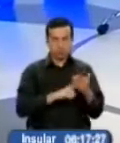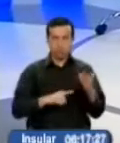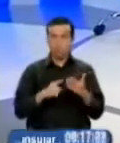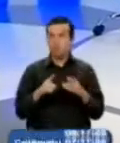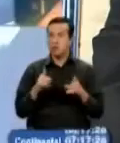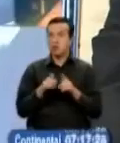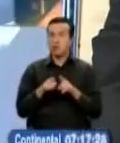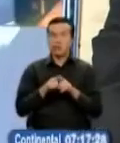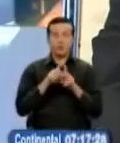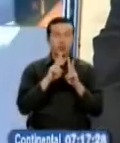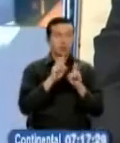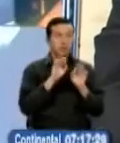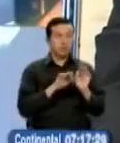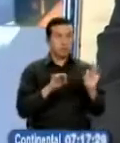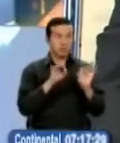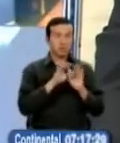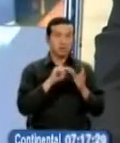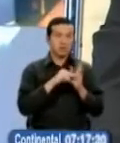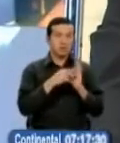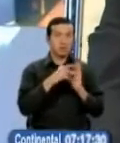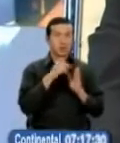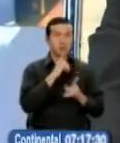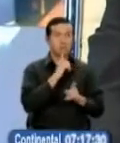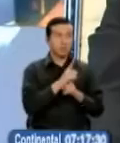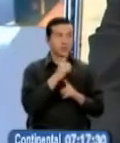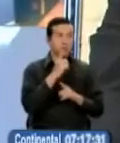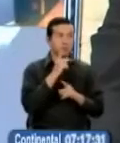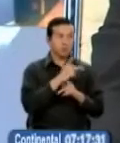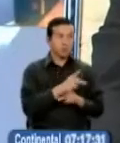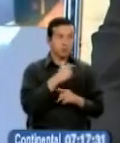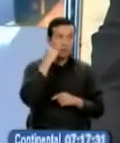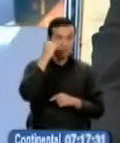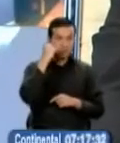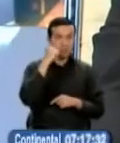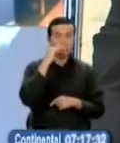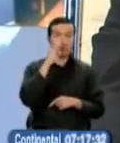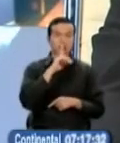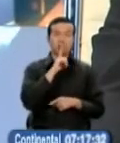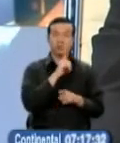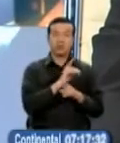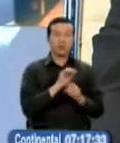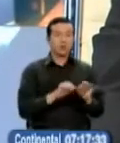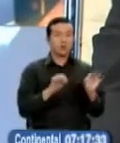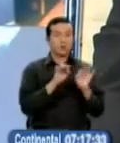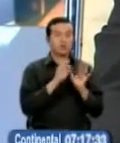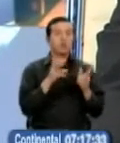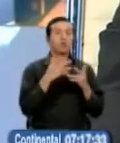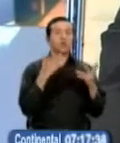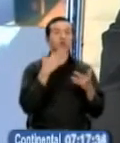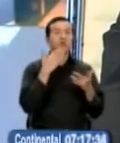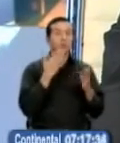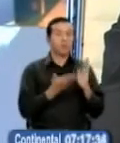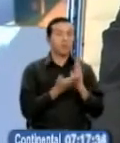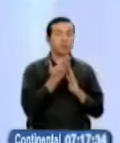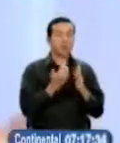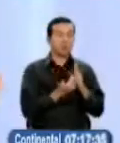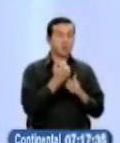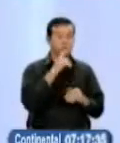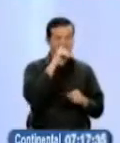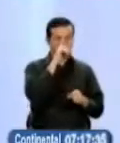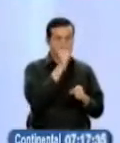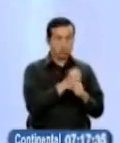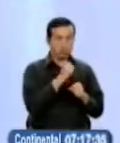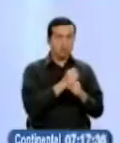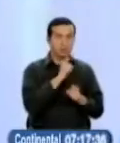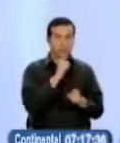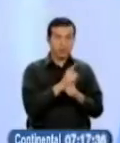que también deben. No, el tema no pasa por decir vamos solo a defender los derechos, sino tema, el pasa ahora, es cómo vamos a generar nuevo empleo. Ahora, claro. Porque es evidente